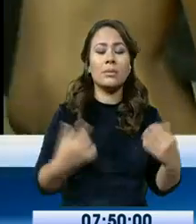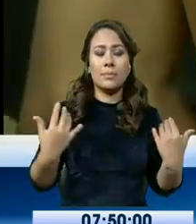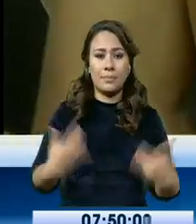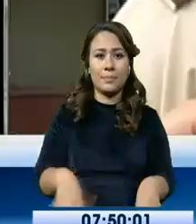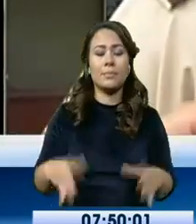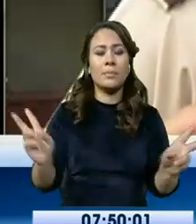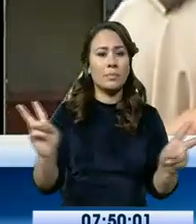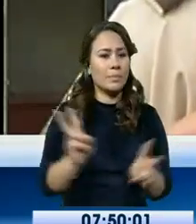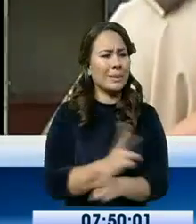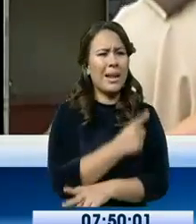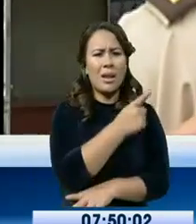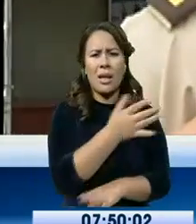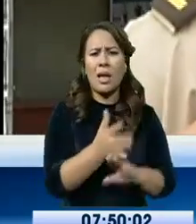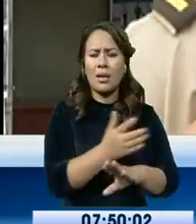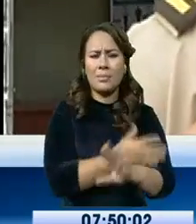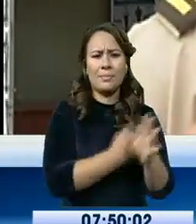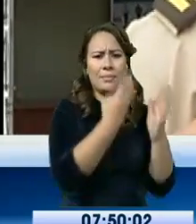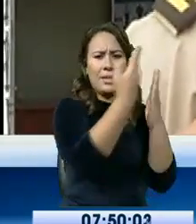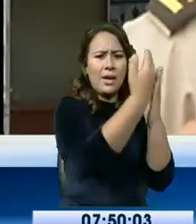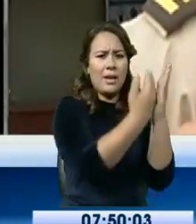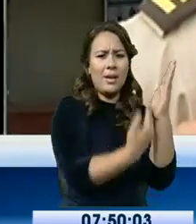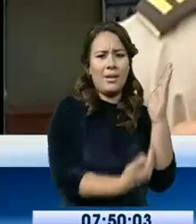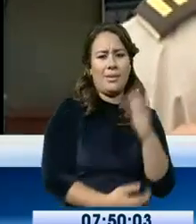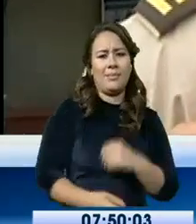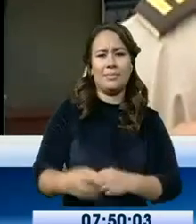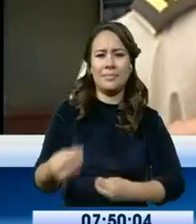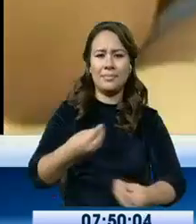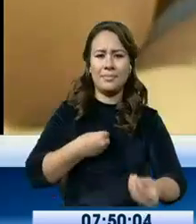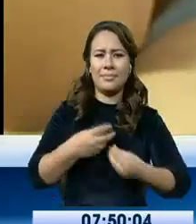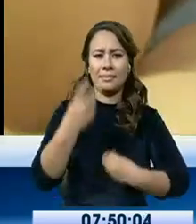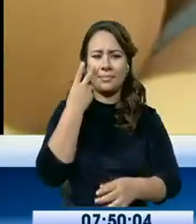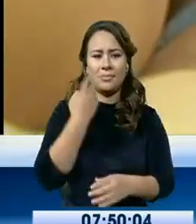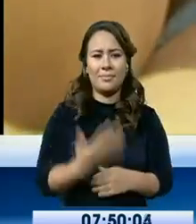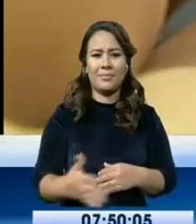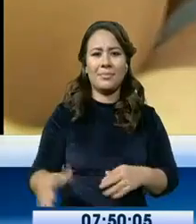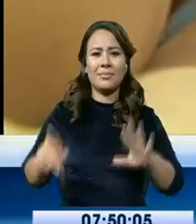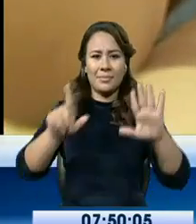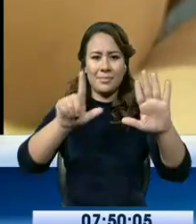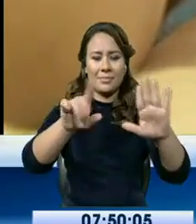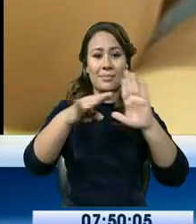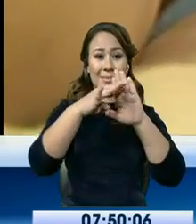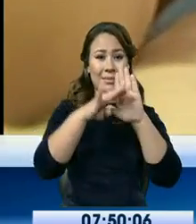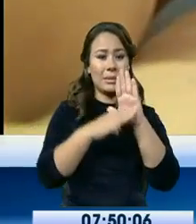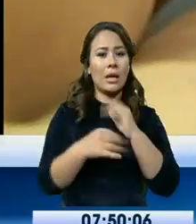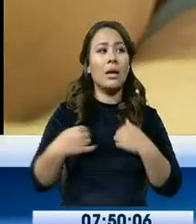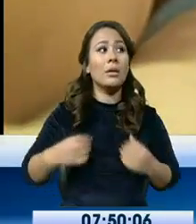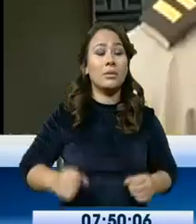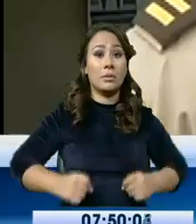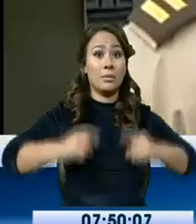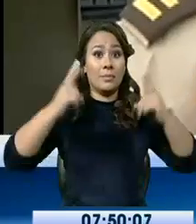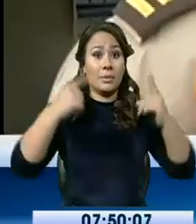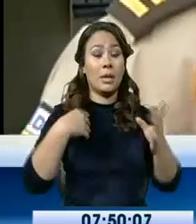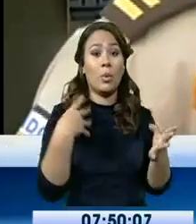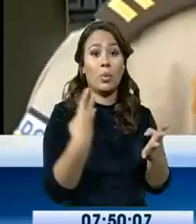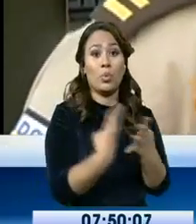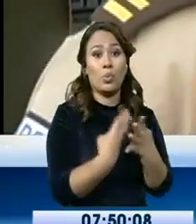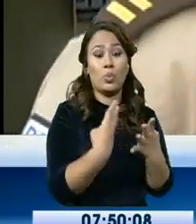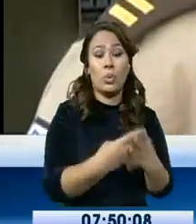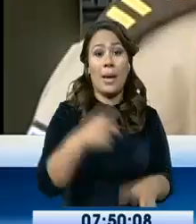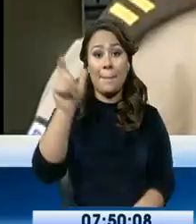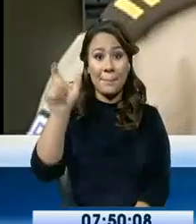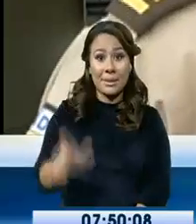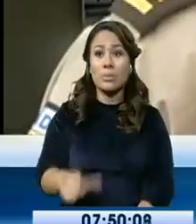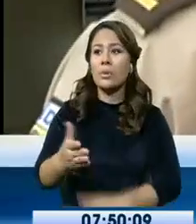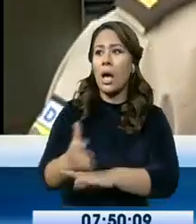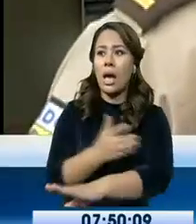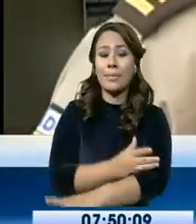delictivo. Debemos de informar que este individuo registra 7 detenciones, pero lo admirable de todo esto es que el mismo individuo, el